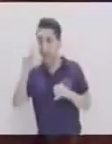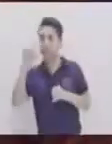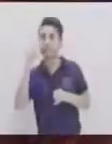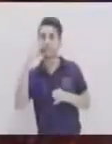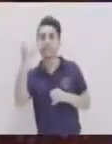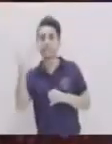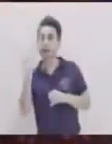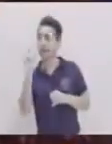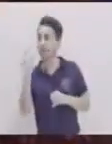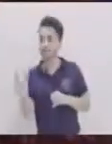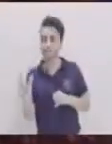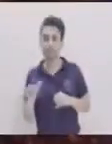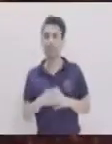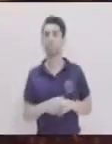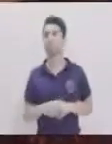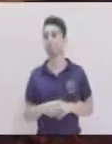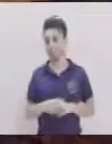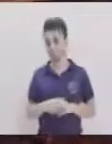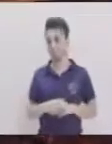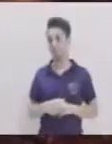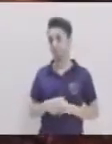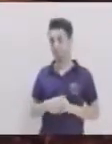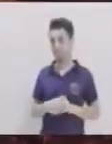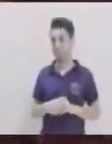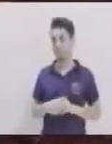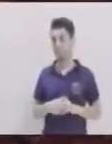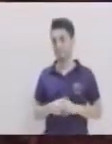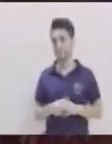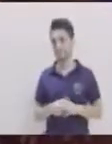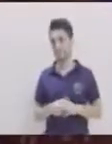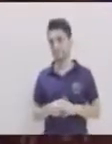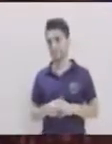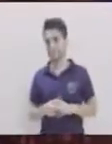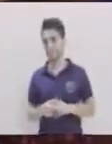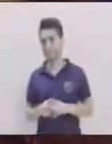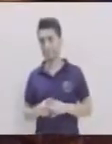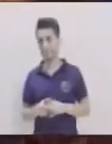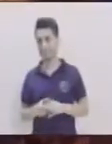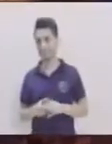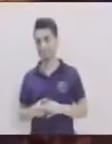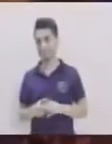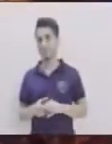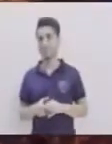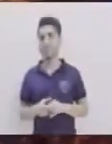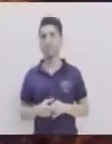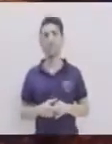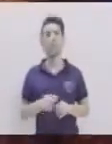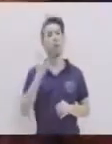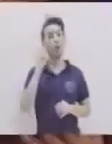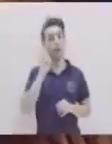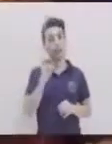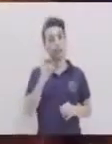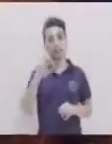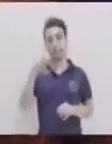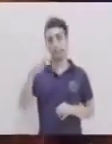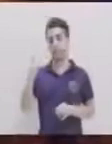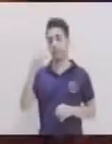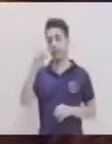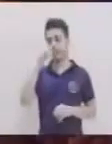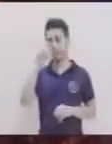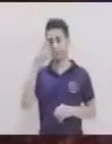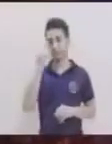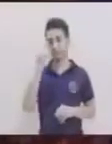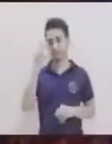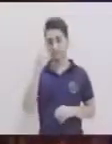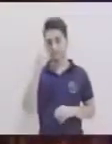palabra noticia termina igual con cia. Noticia termina con cia. Es por eso